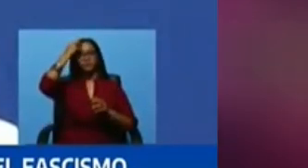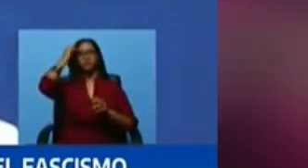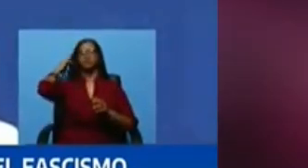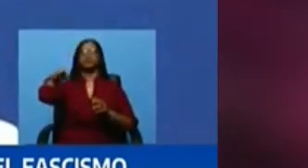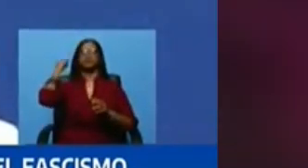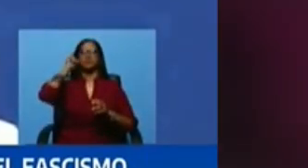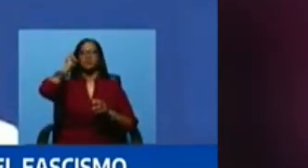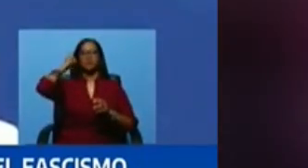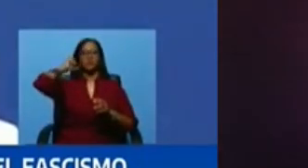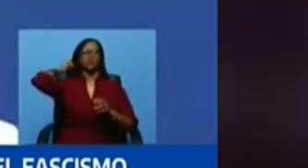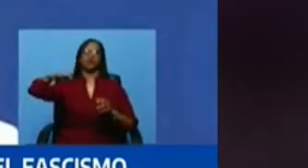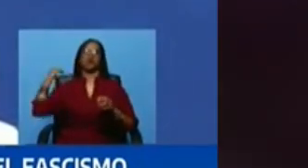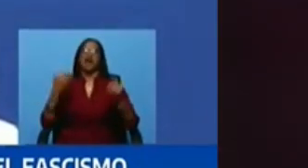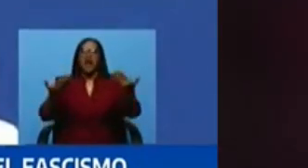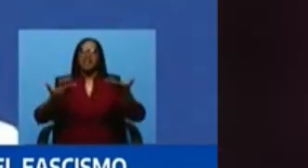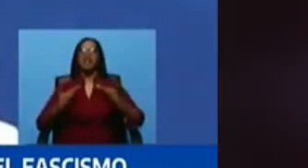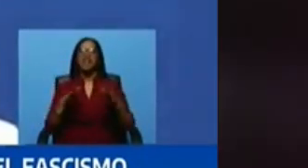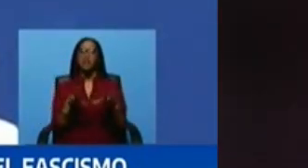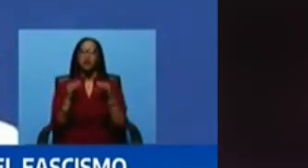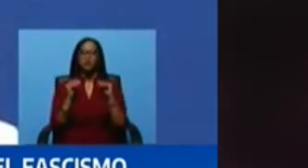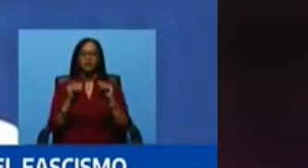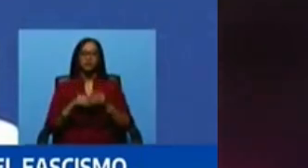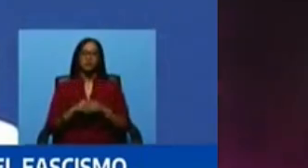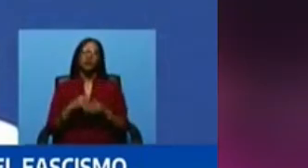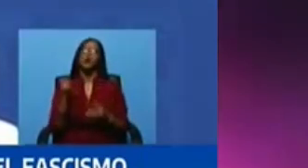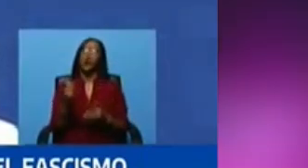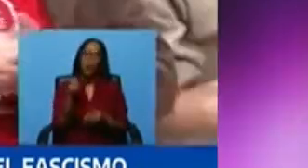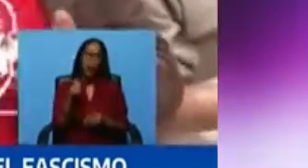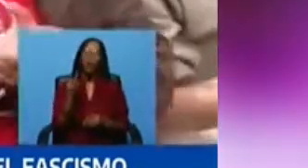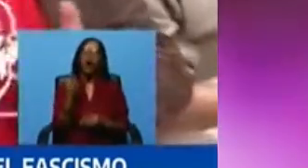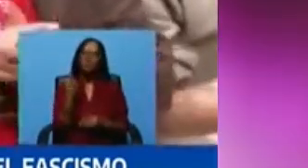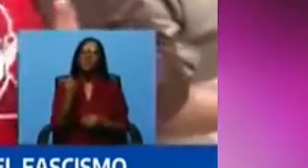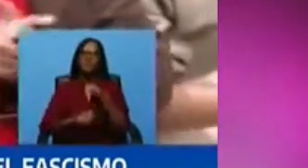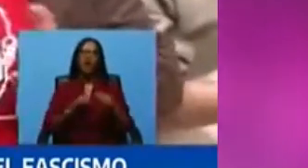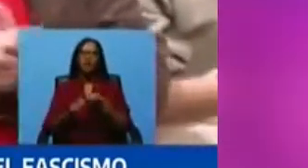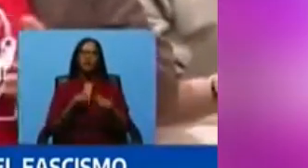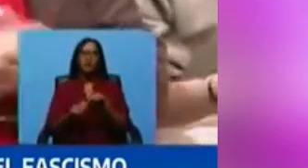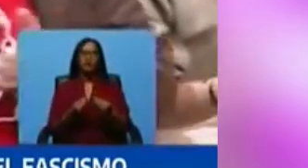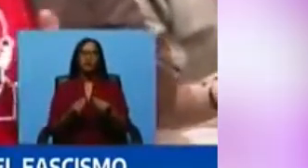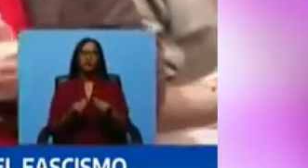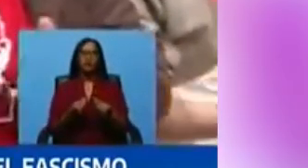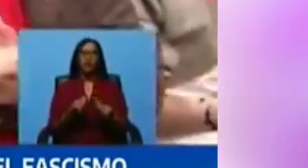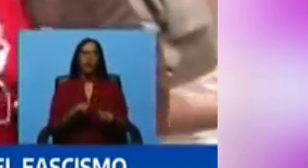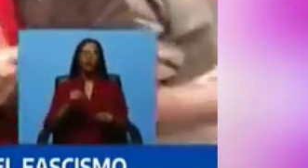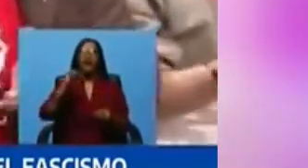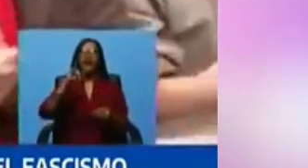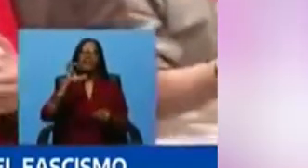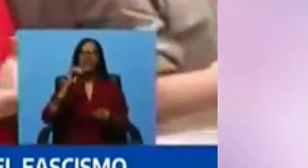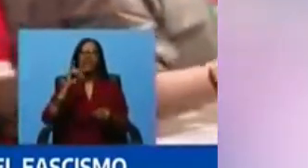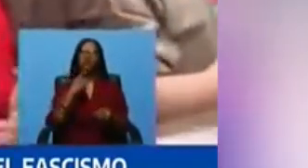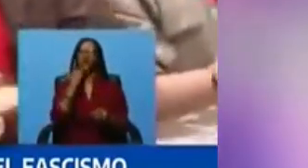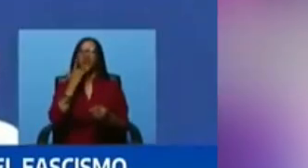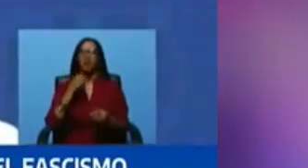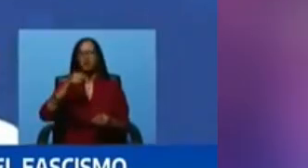Al que le cae, le chupa. ¿Cómo hace falta un Salvador Allende con su valentía, con su honor, con